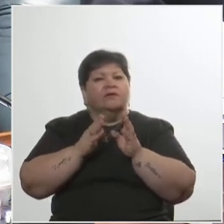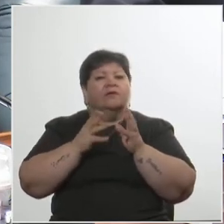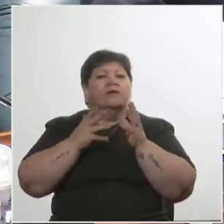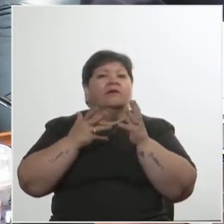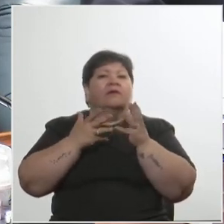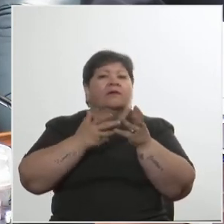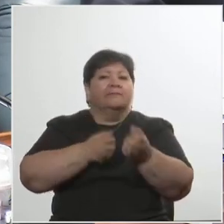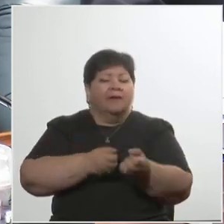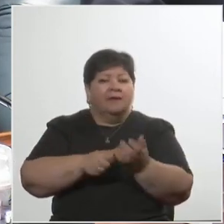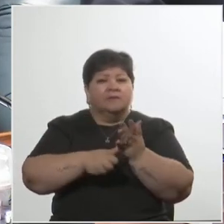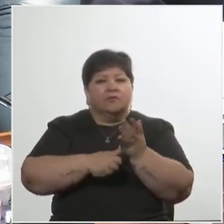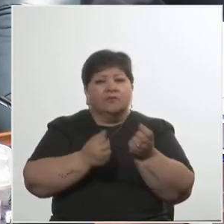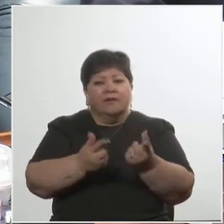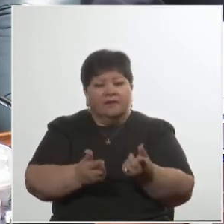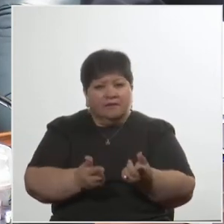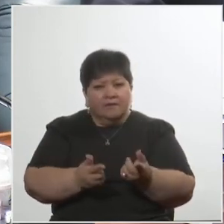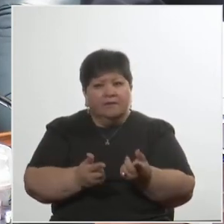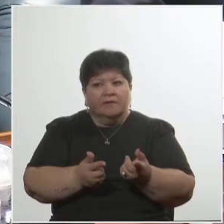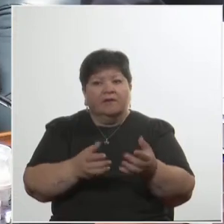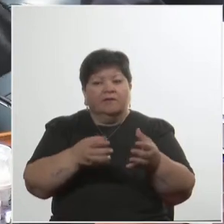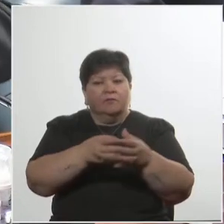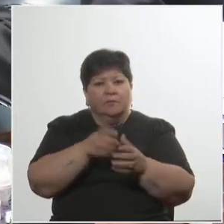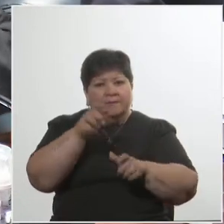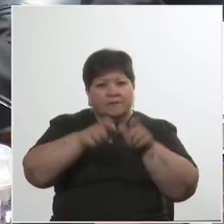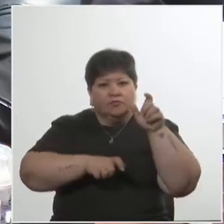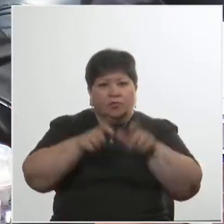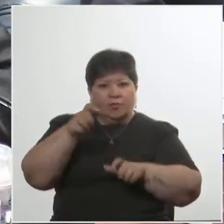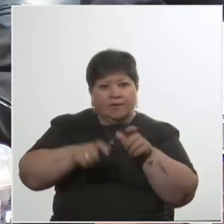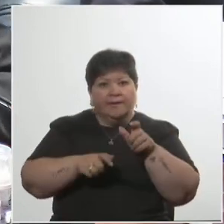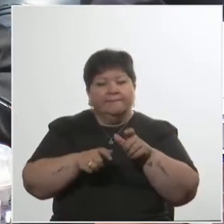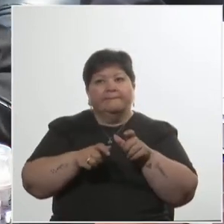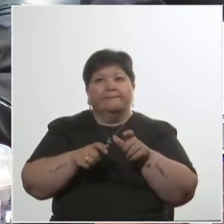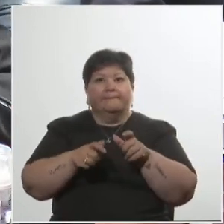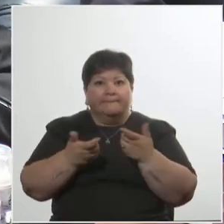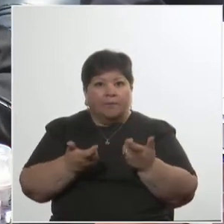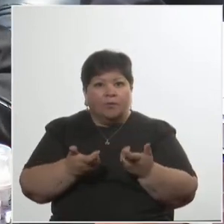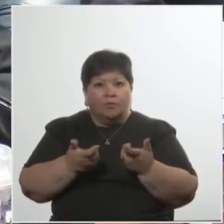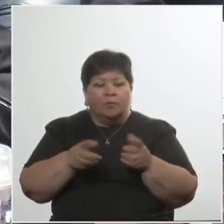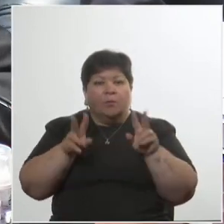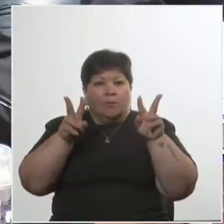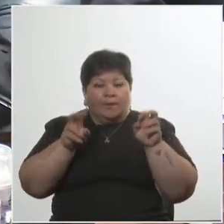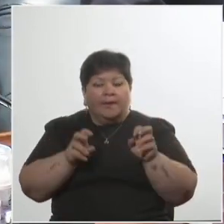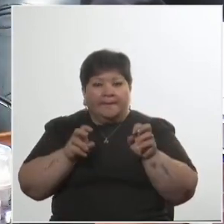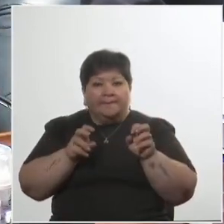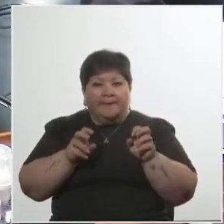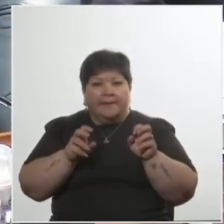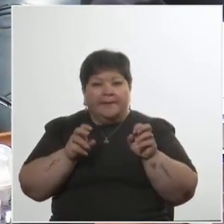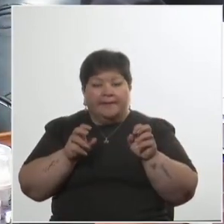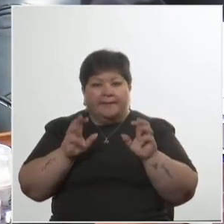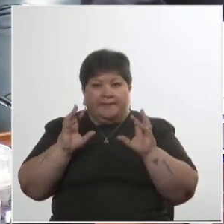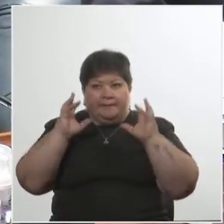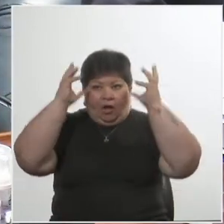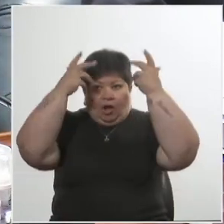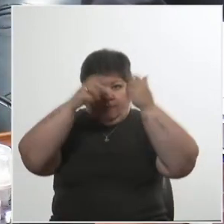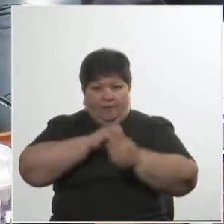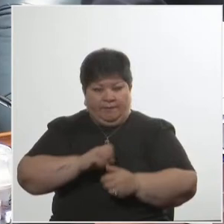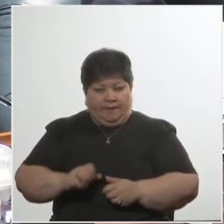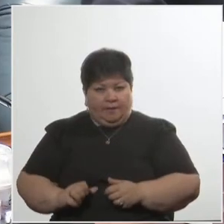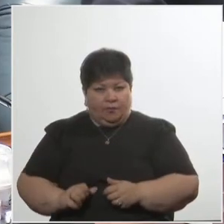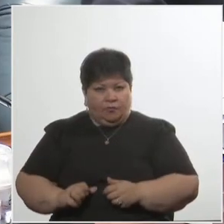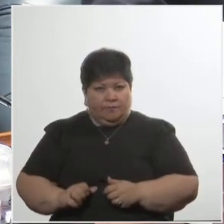a determinado grupo personal por una acción de terrorismo de Estado ahora se pone en esto